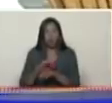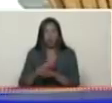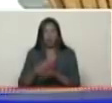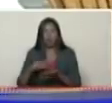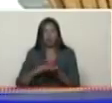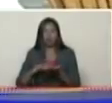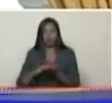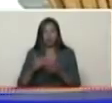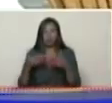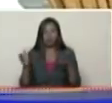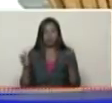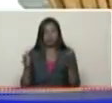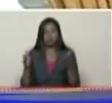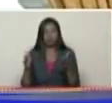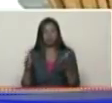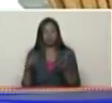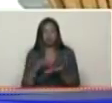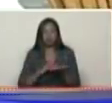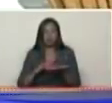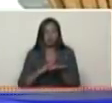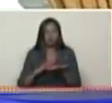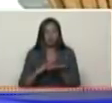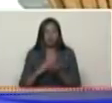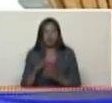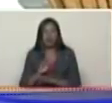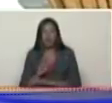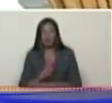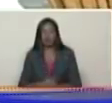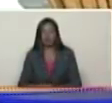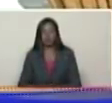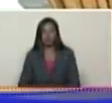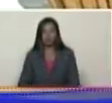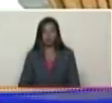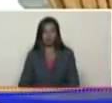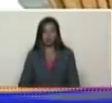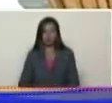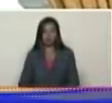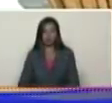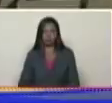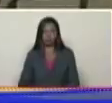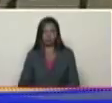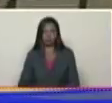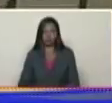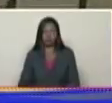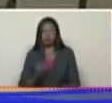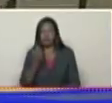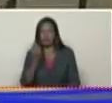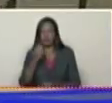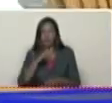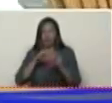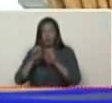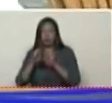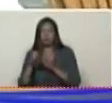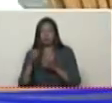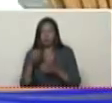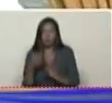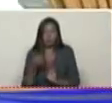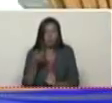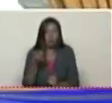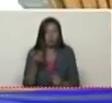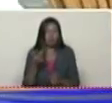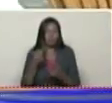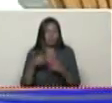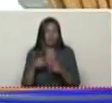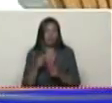un poder popular de soluciones. Si nos hace falta un poquito más de diagnóstico, bueno, un poquito, pero